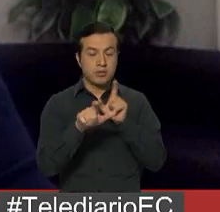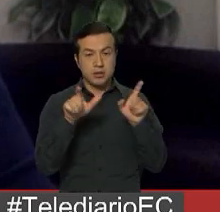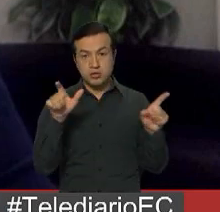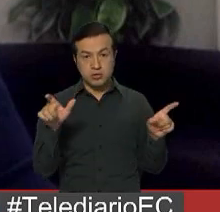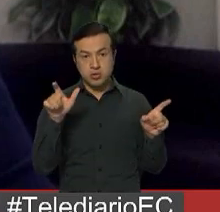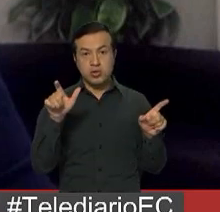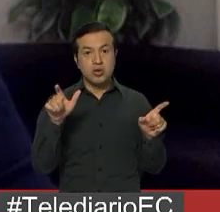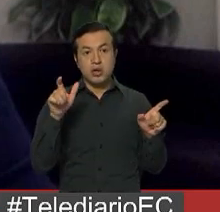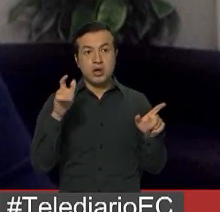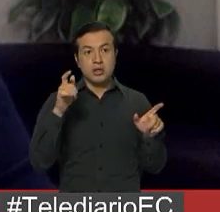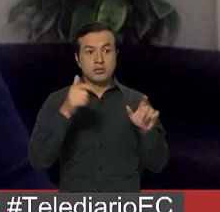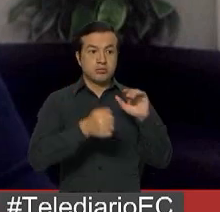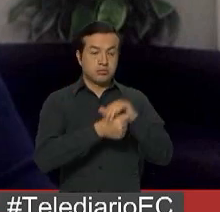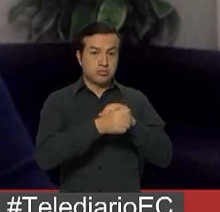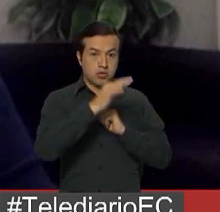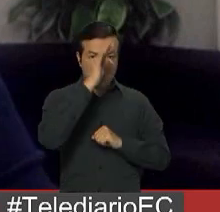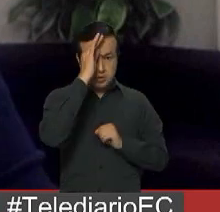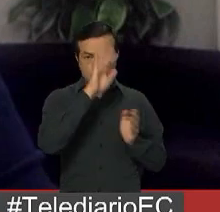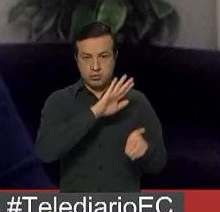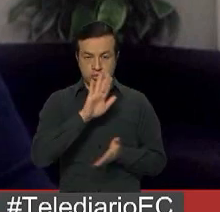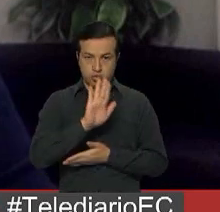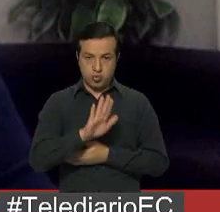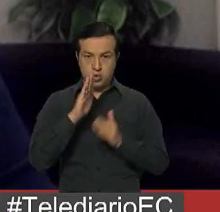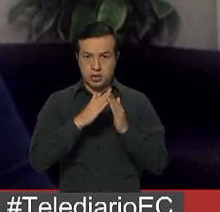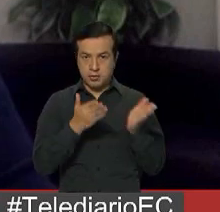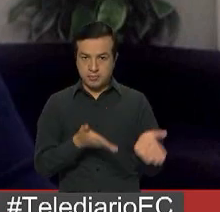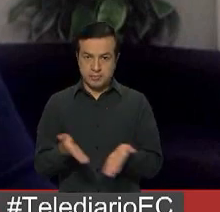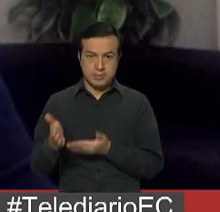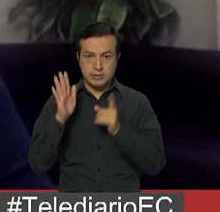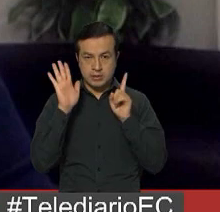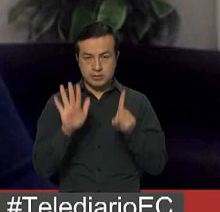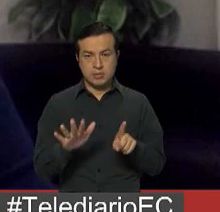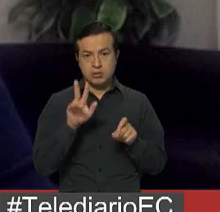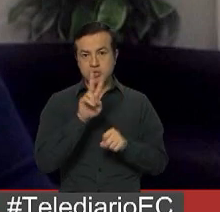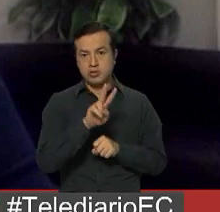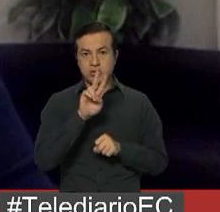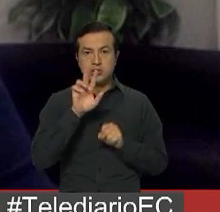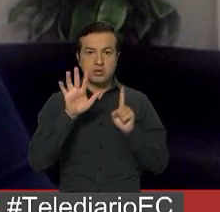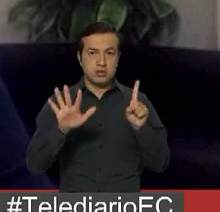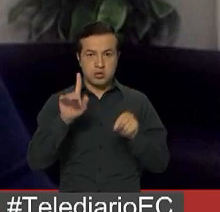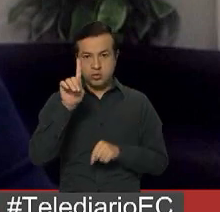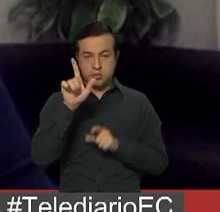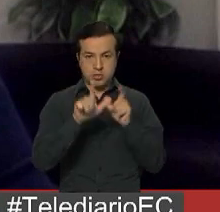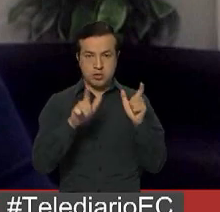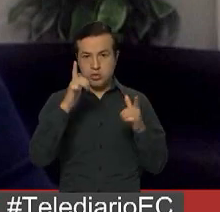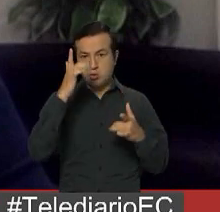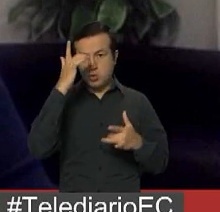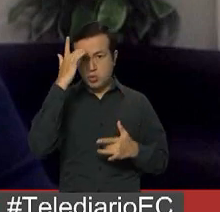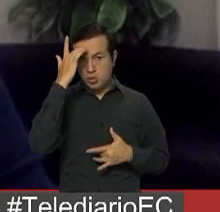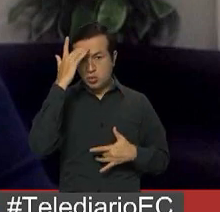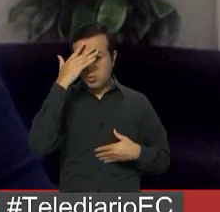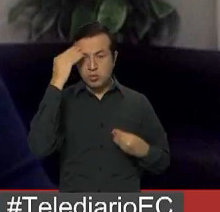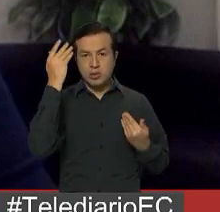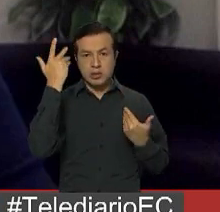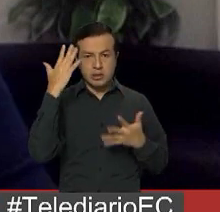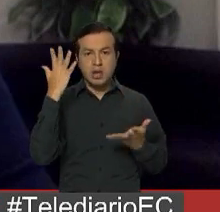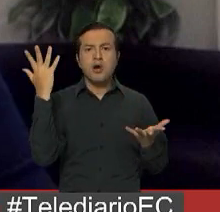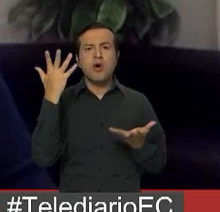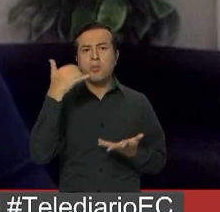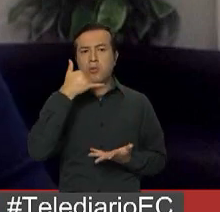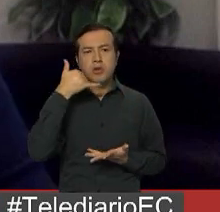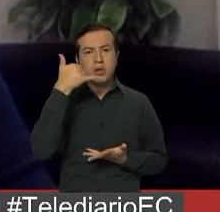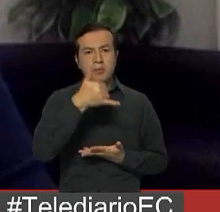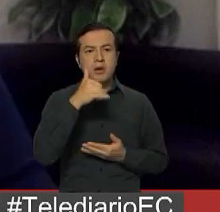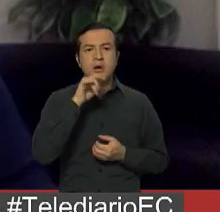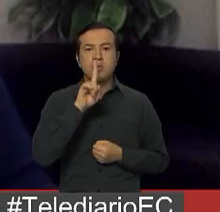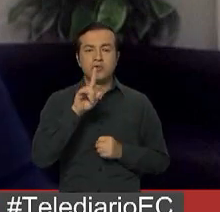con alta hospitalaria y 6 mil 261 casos con alta epidemiológica a través del